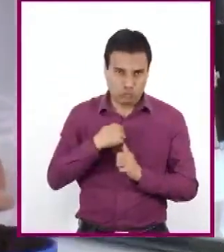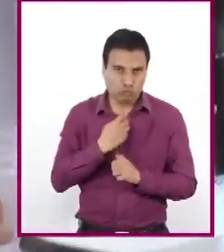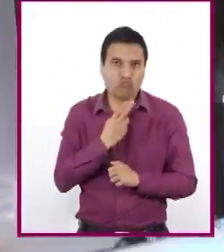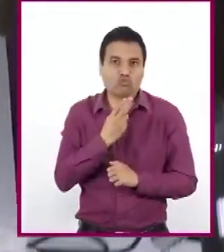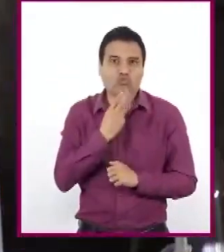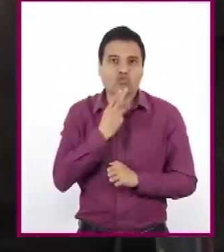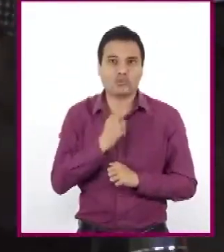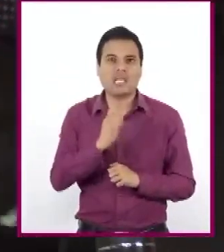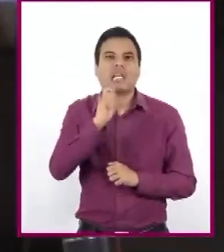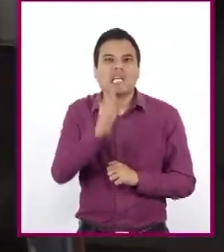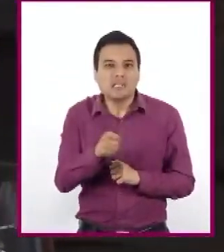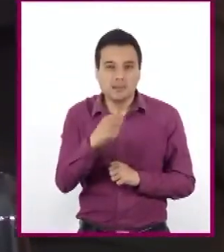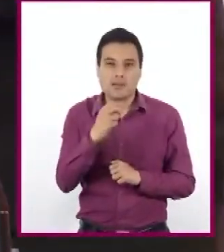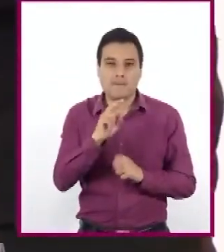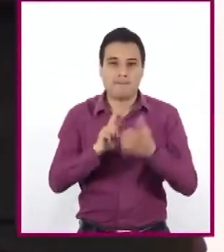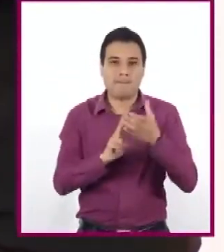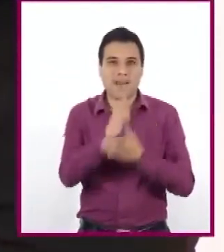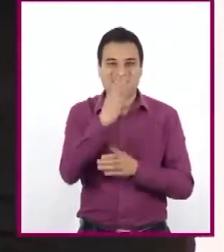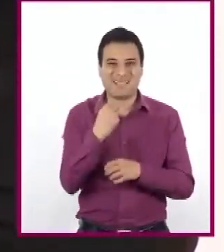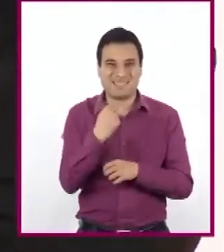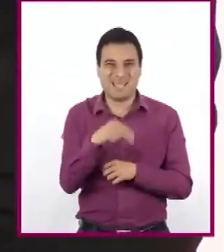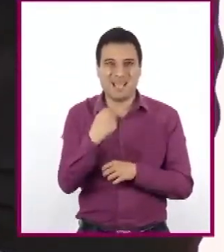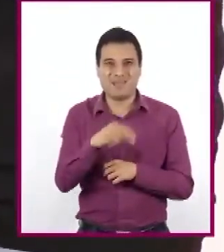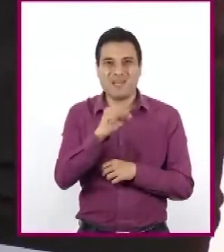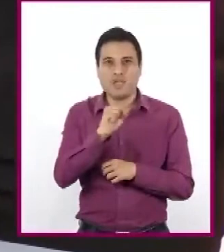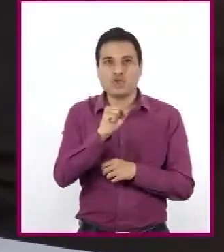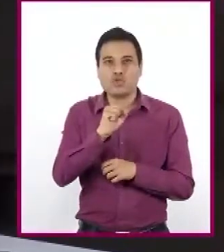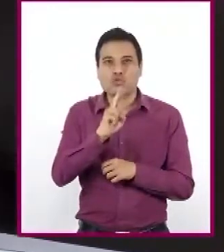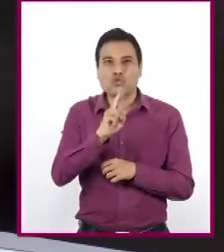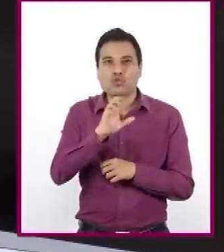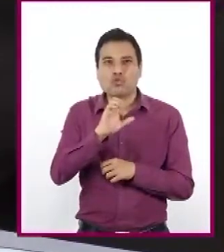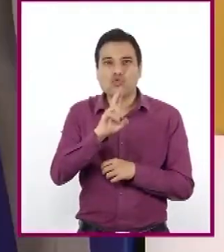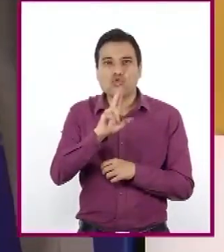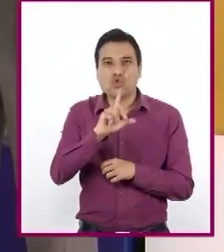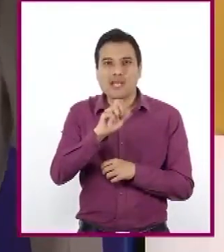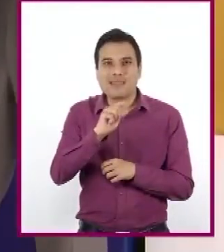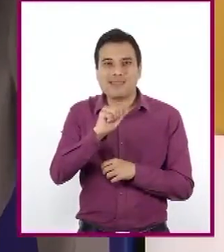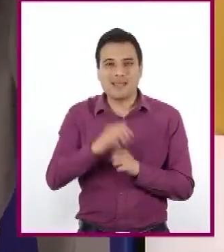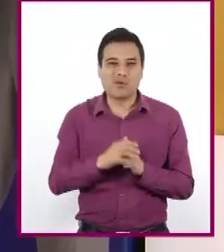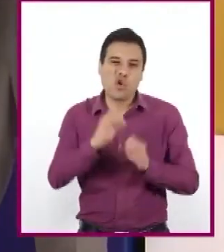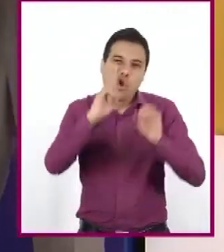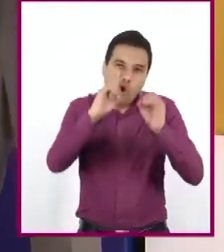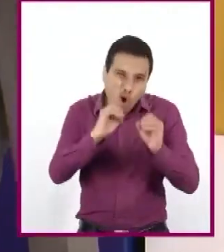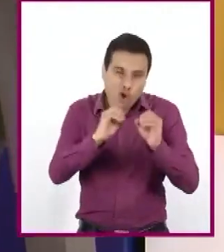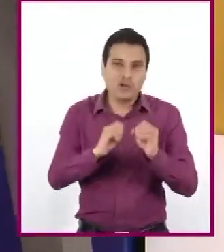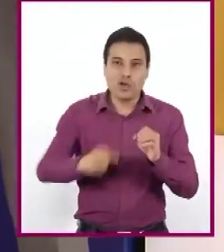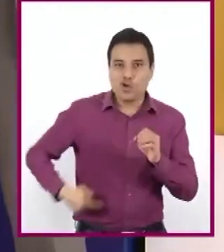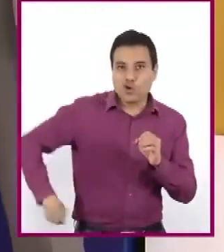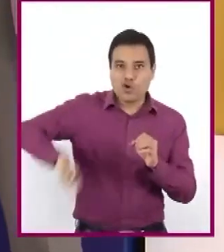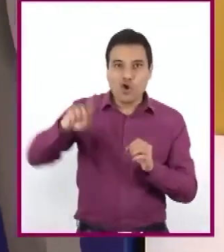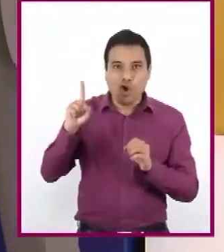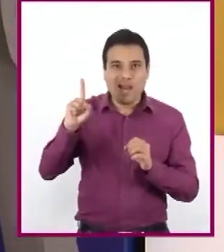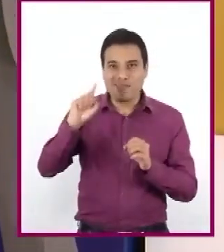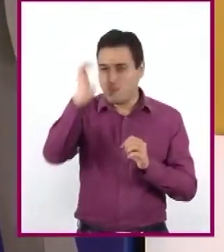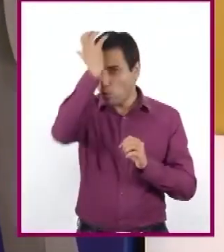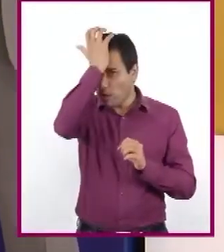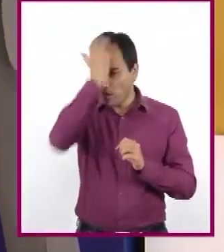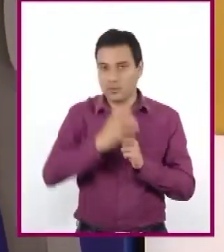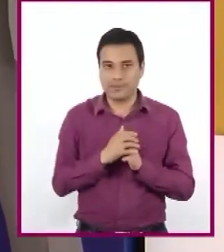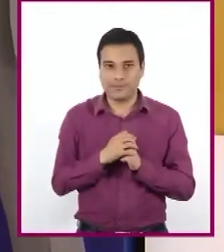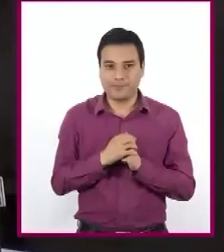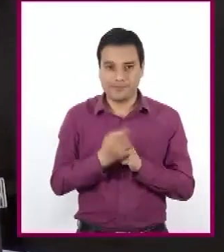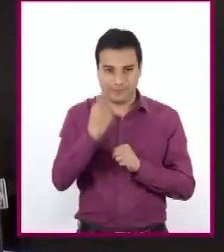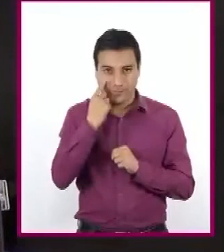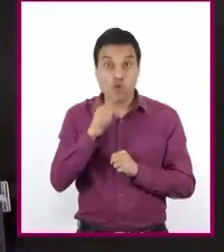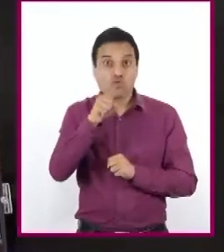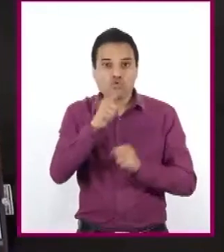que es una planta suculenta conocida como cola de borrego. Van a cortar de manera transversal, con mucho cuidado, una de